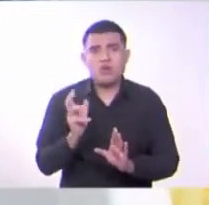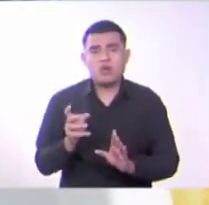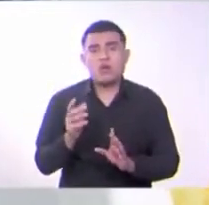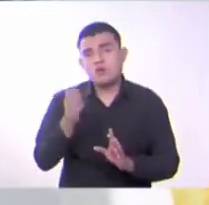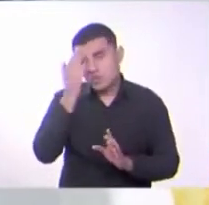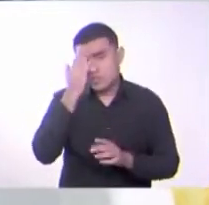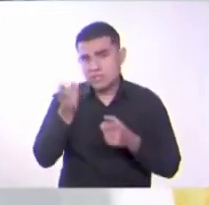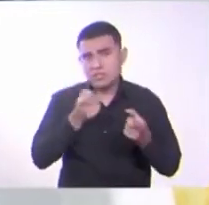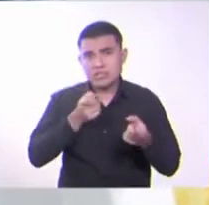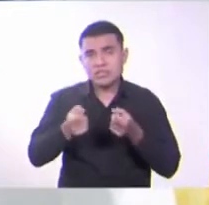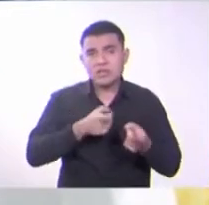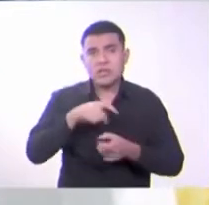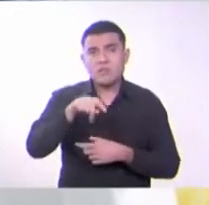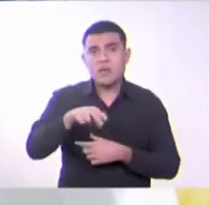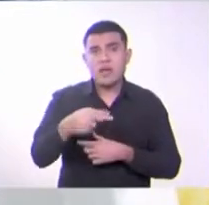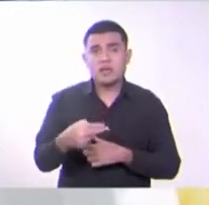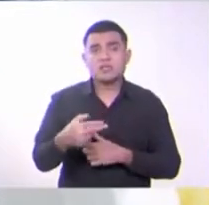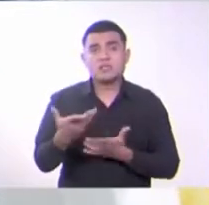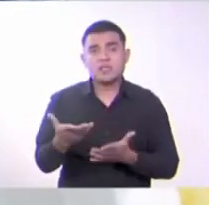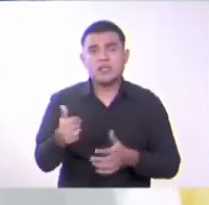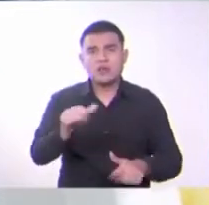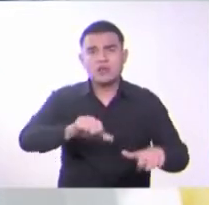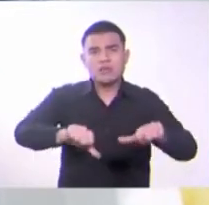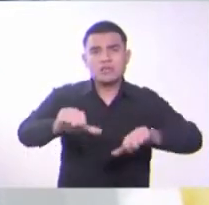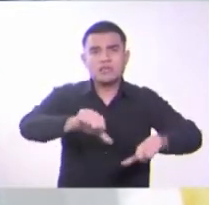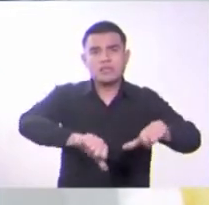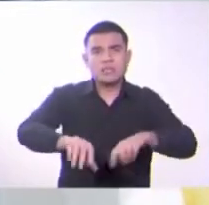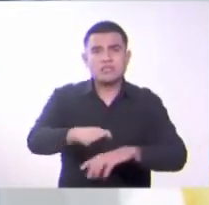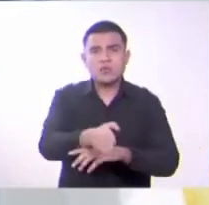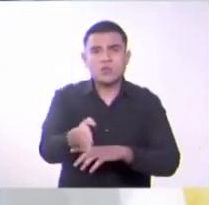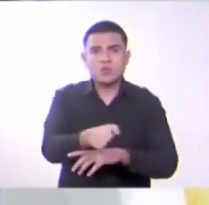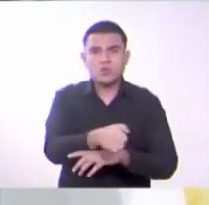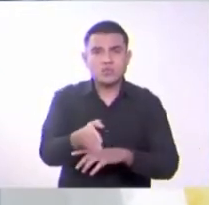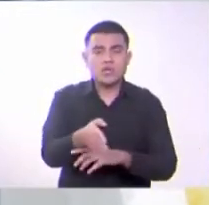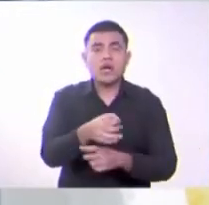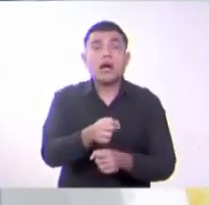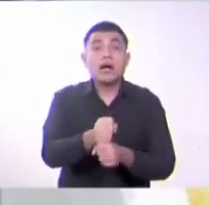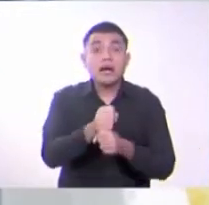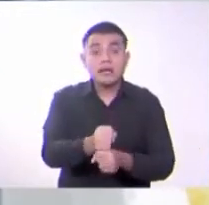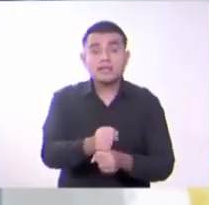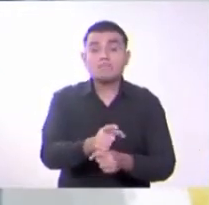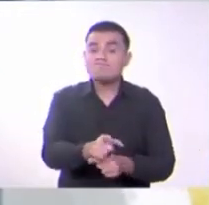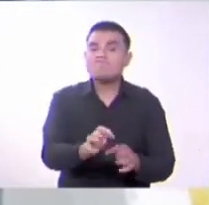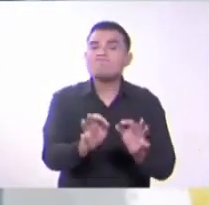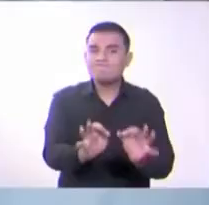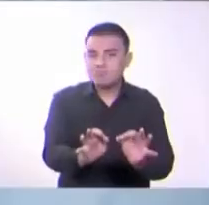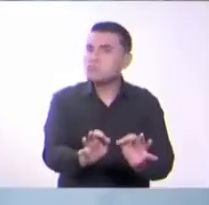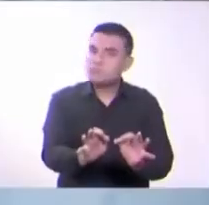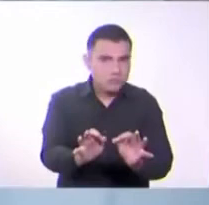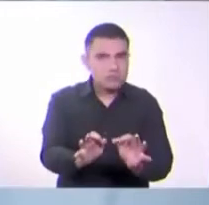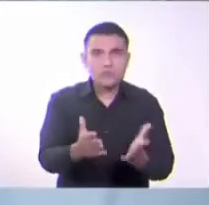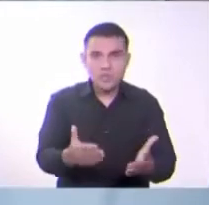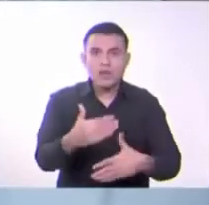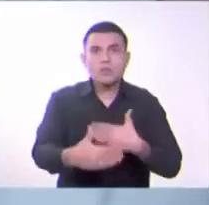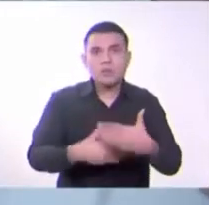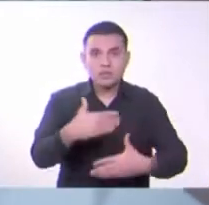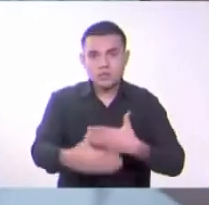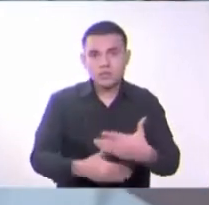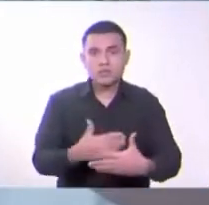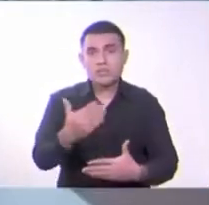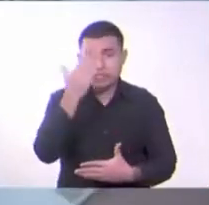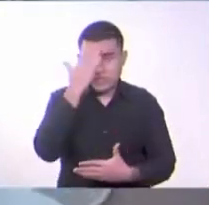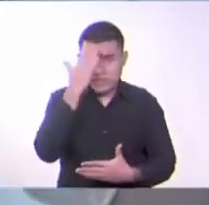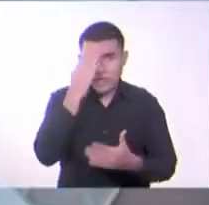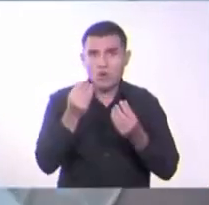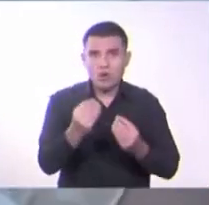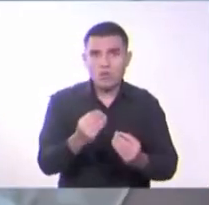de pH de las sustancias que se utilicen asegura el éxito del proceso. ¿Saben cómo se mide el